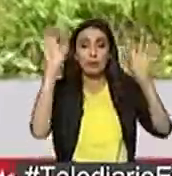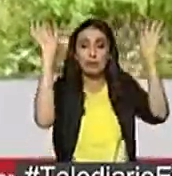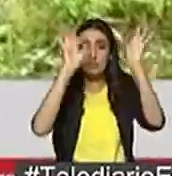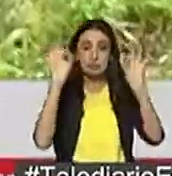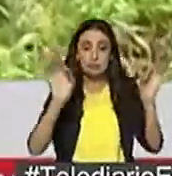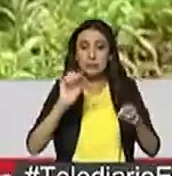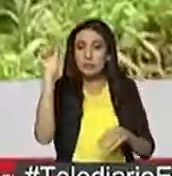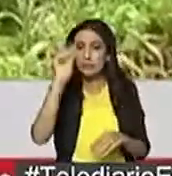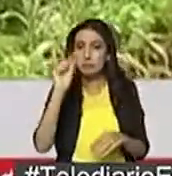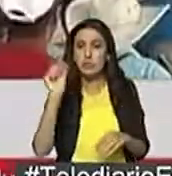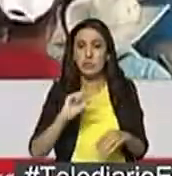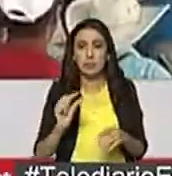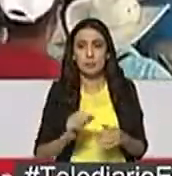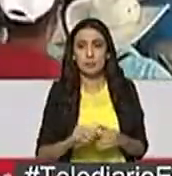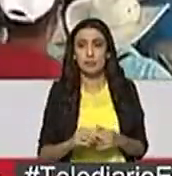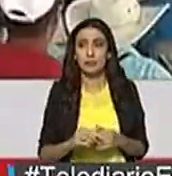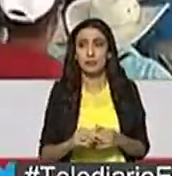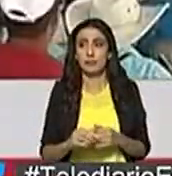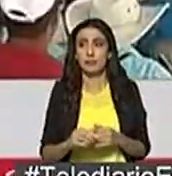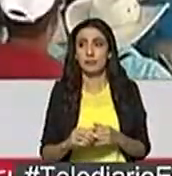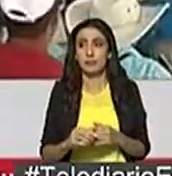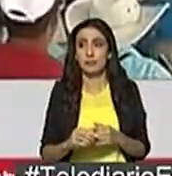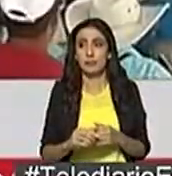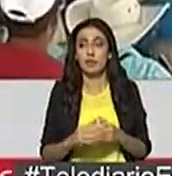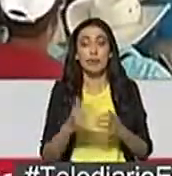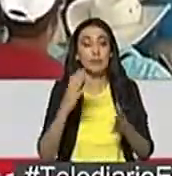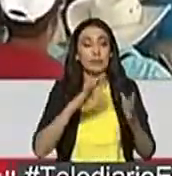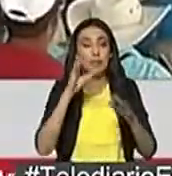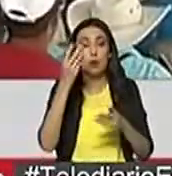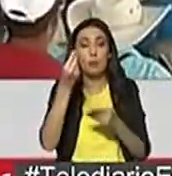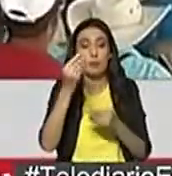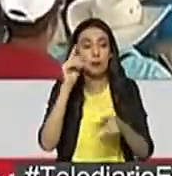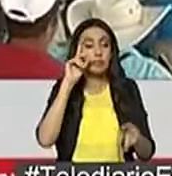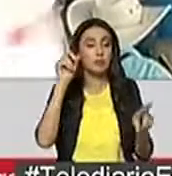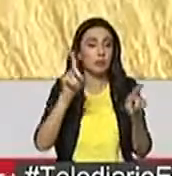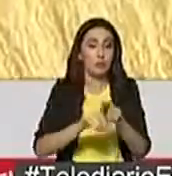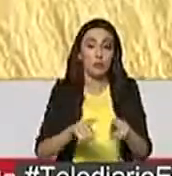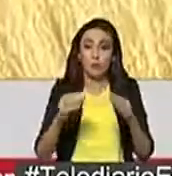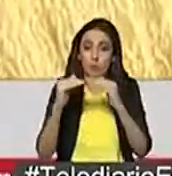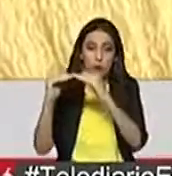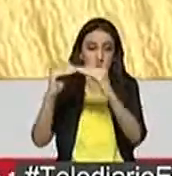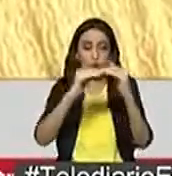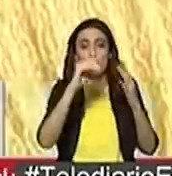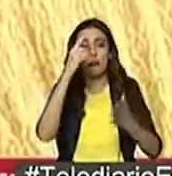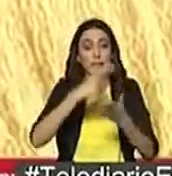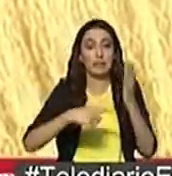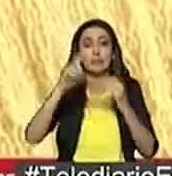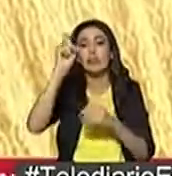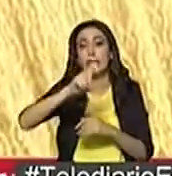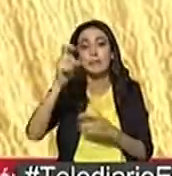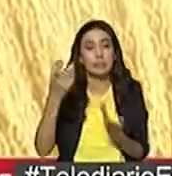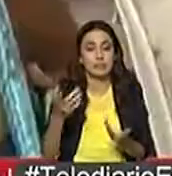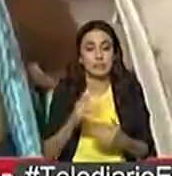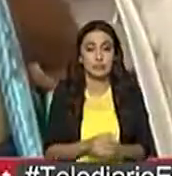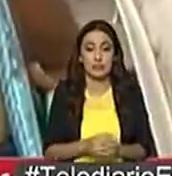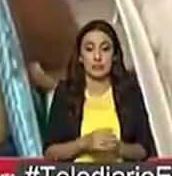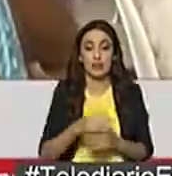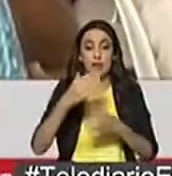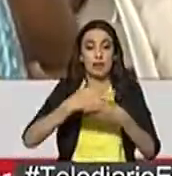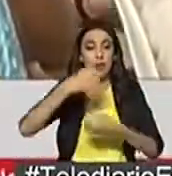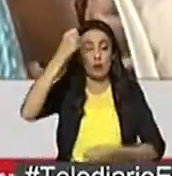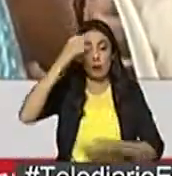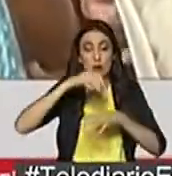es uno de los puntos. Y que vaya un precio acorde a la necesidad de nuestro agricultor. El encuentro fue liderado por la Confederación